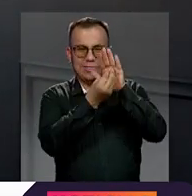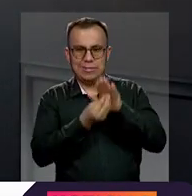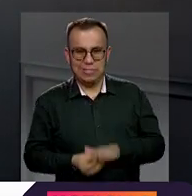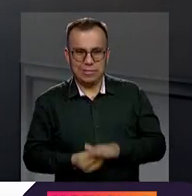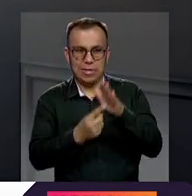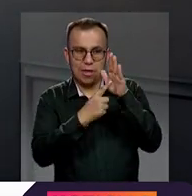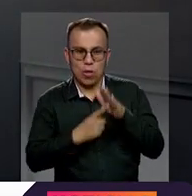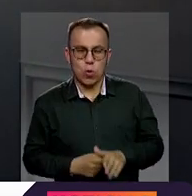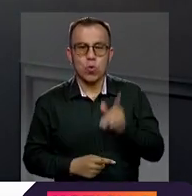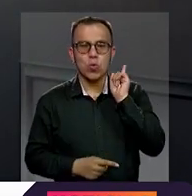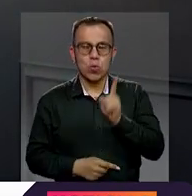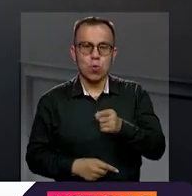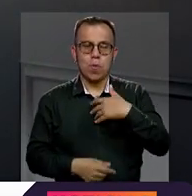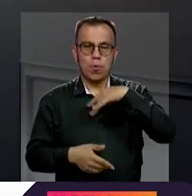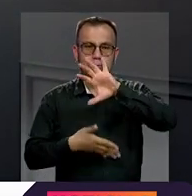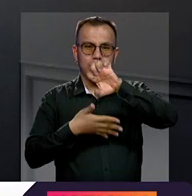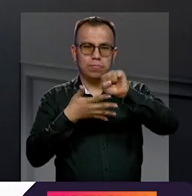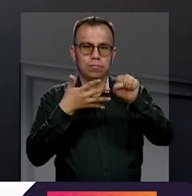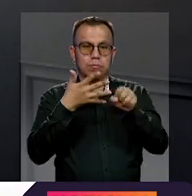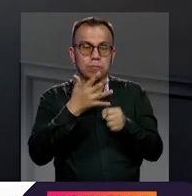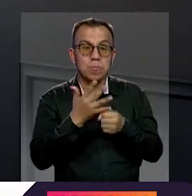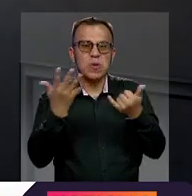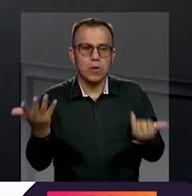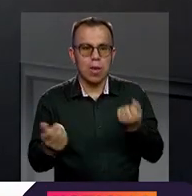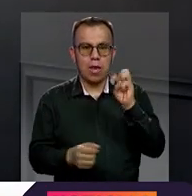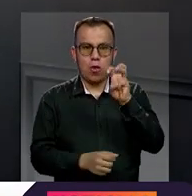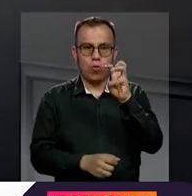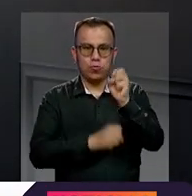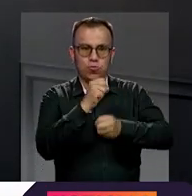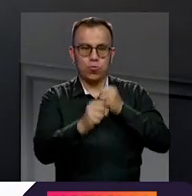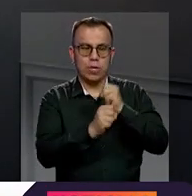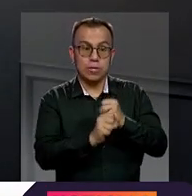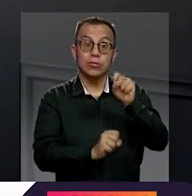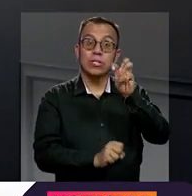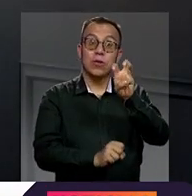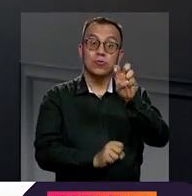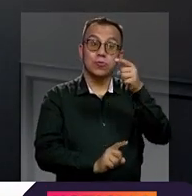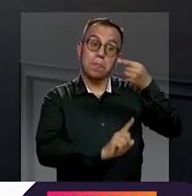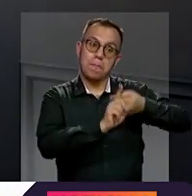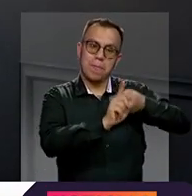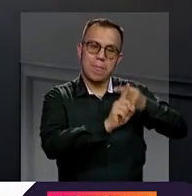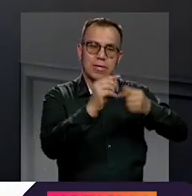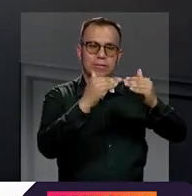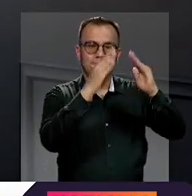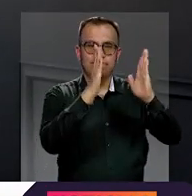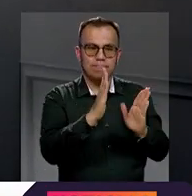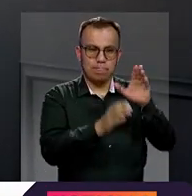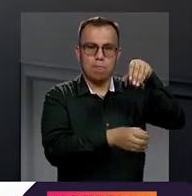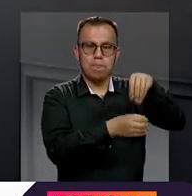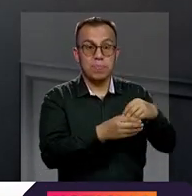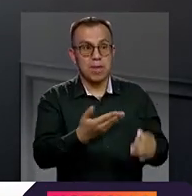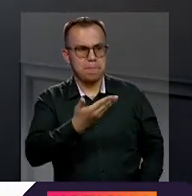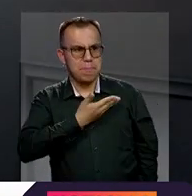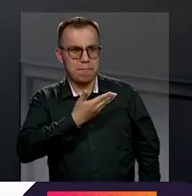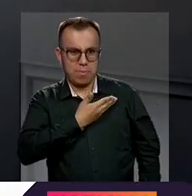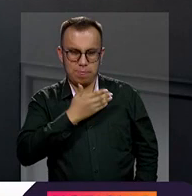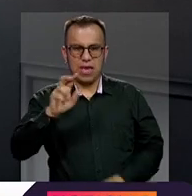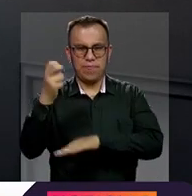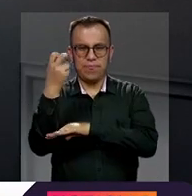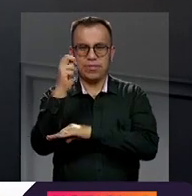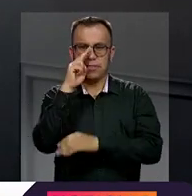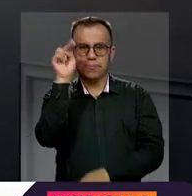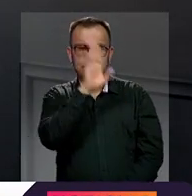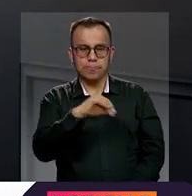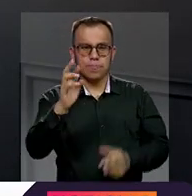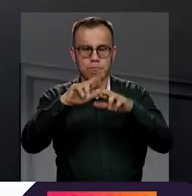discriminación por su orientación sexual, fue condenada a 8 años y 8 meses de prisión domiciliaria. La madre del menor y el fiscal general